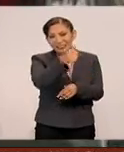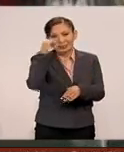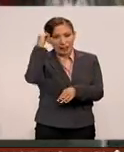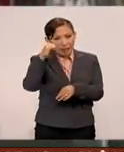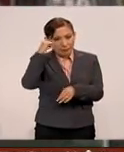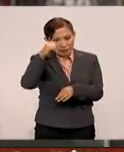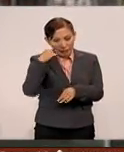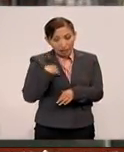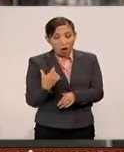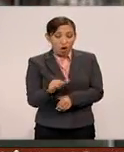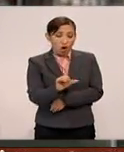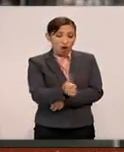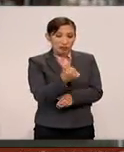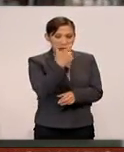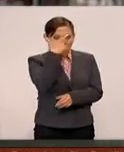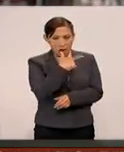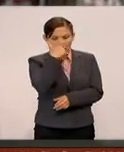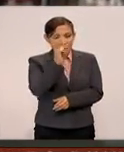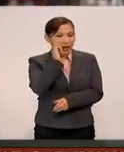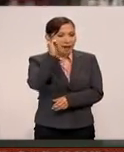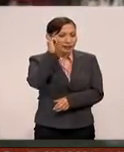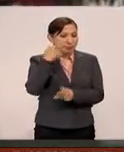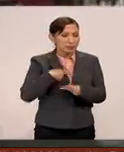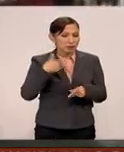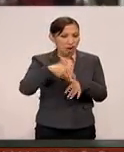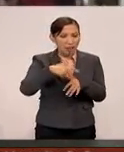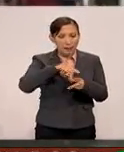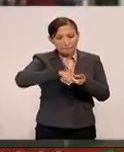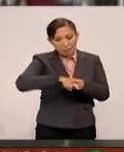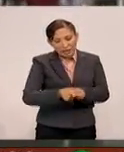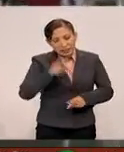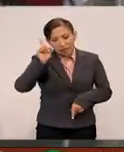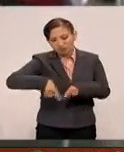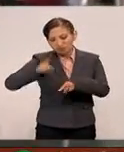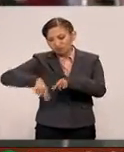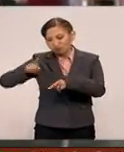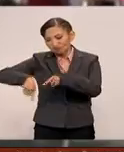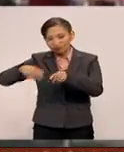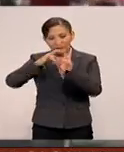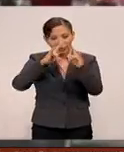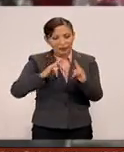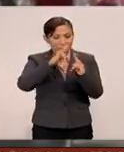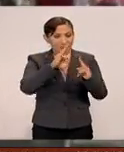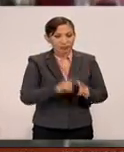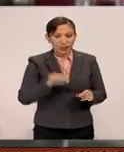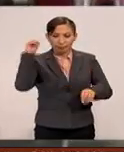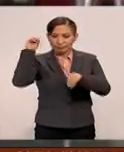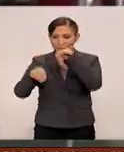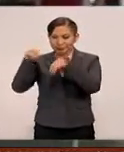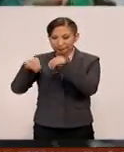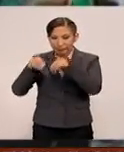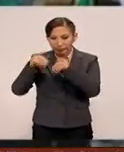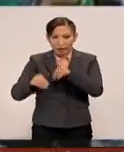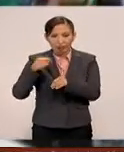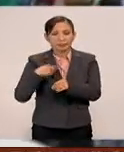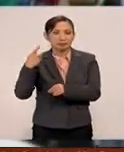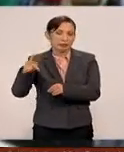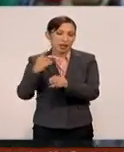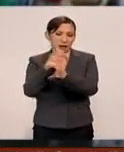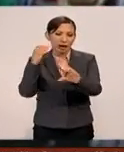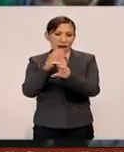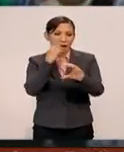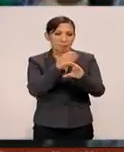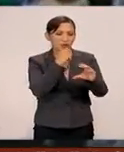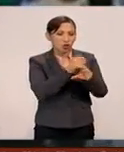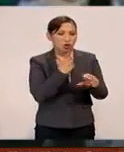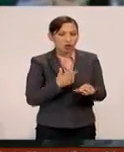abril. Desde las 11 de la noche de ayer, los manifestantes comenzaron a desmontar sus tiendas y a acomodar parte de sus pertenencias en